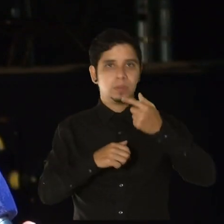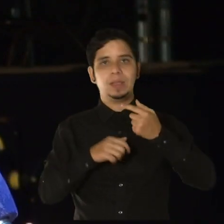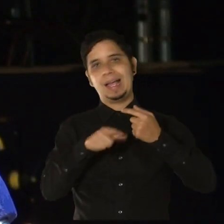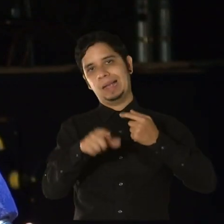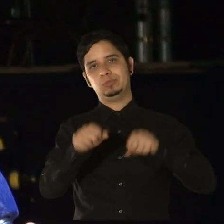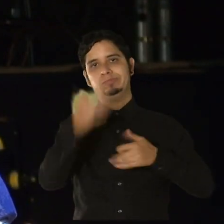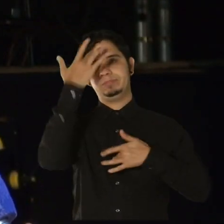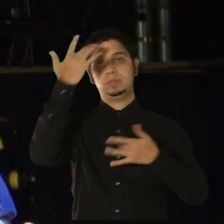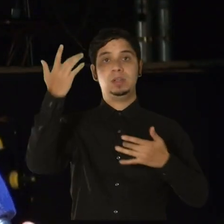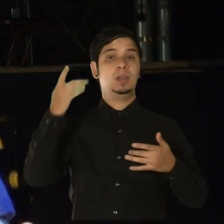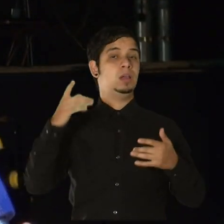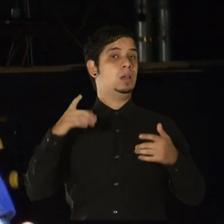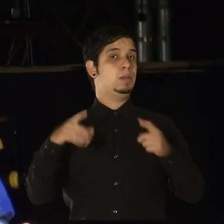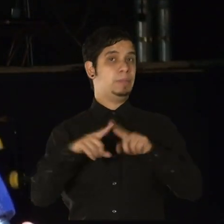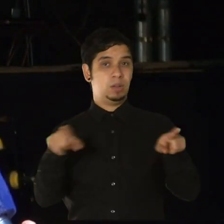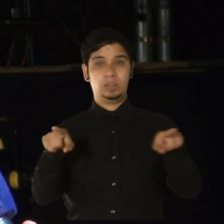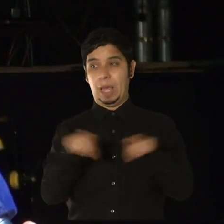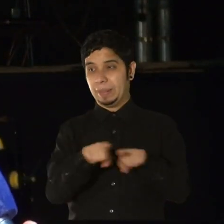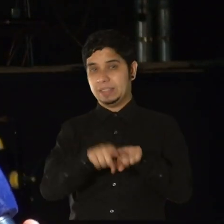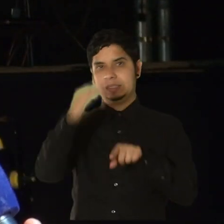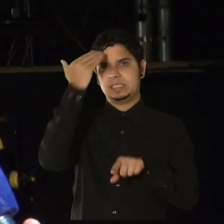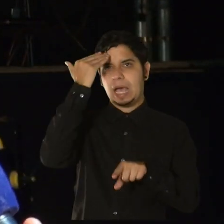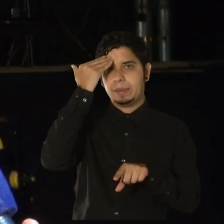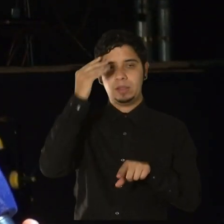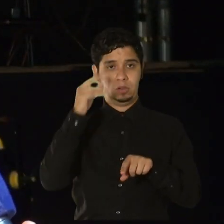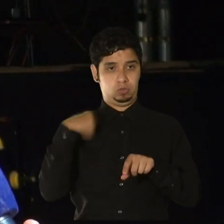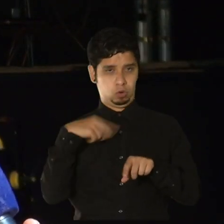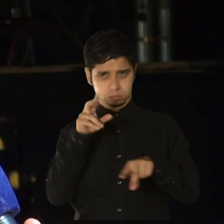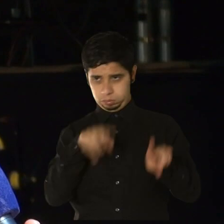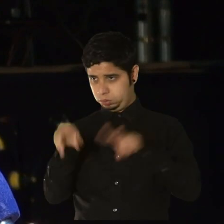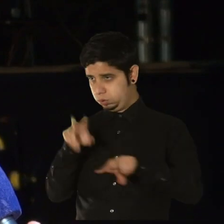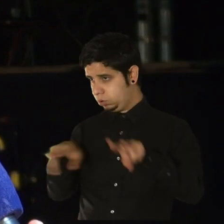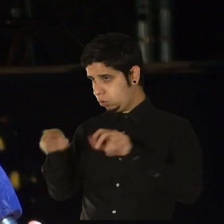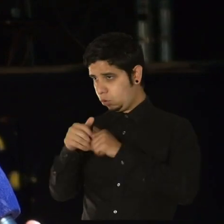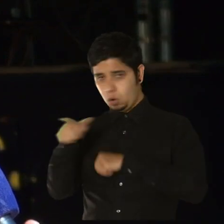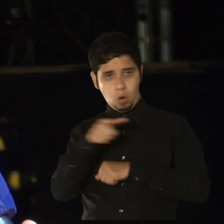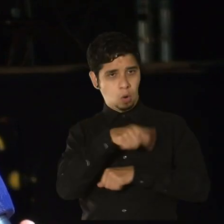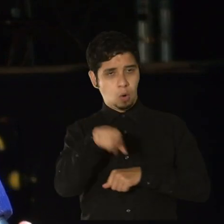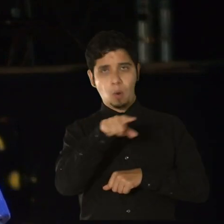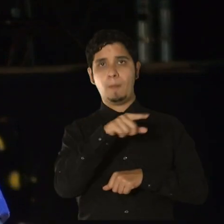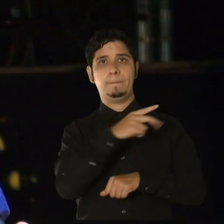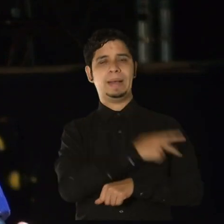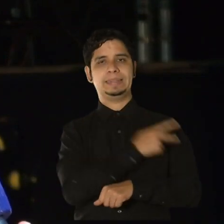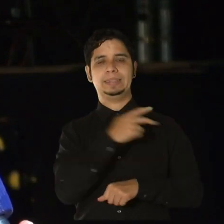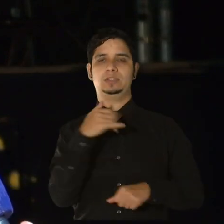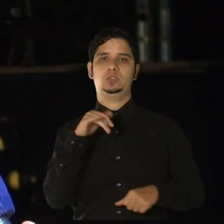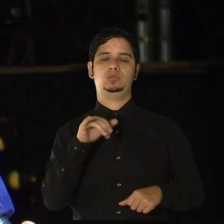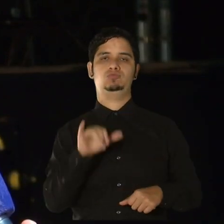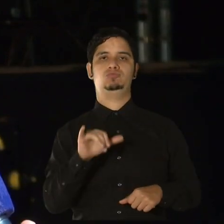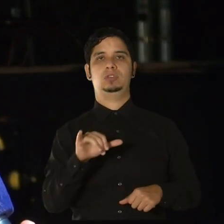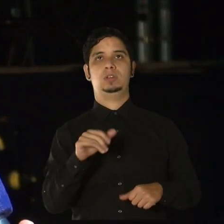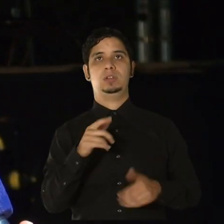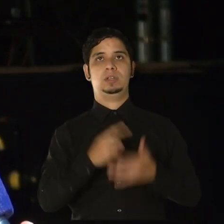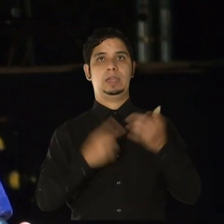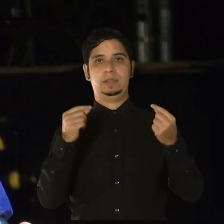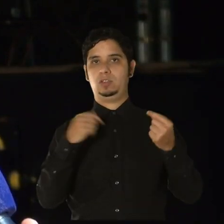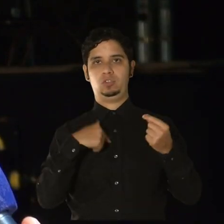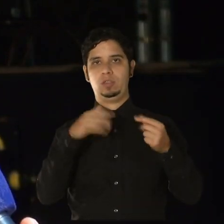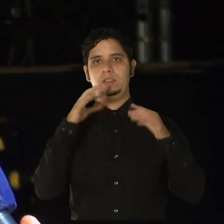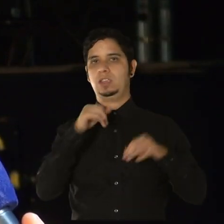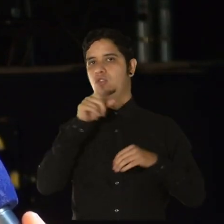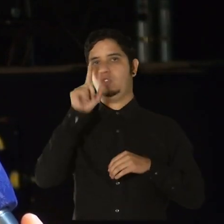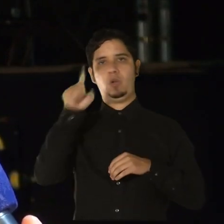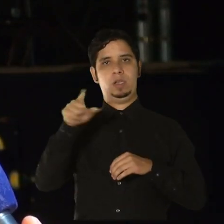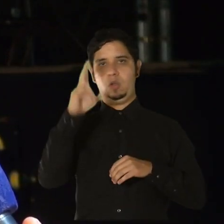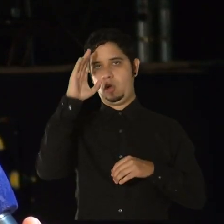lo que me iba a pasar, lo que me estaba pasando y lo que veía con los pacientes que manejaba, yo decidí no ir al hospital.